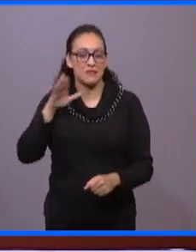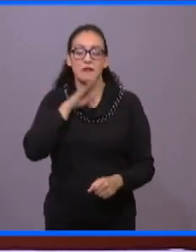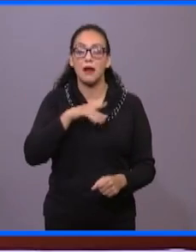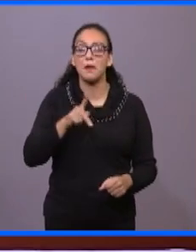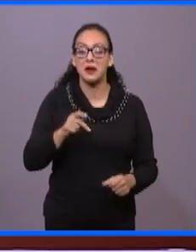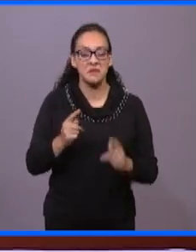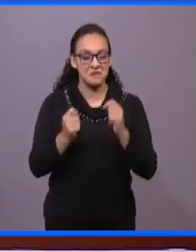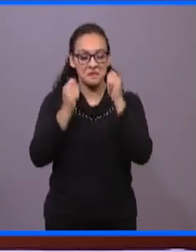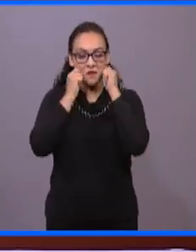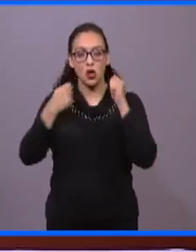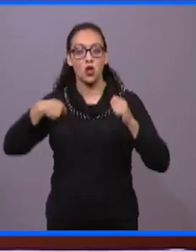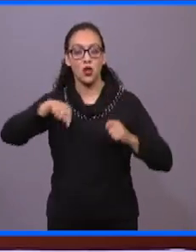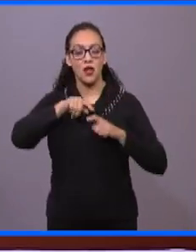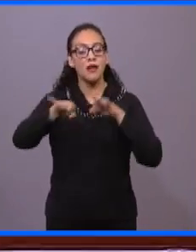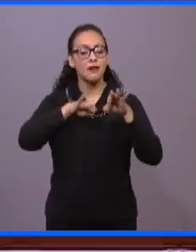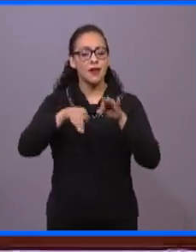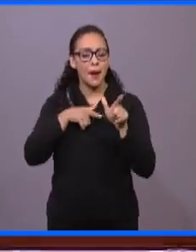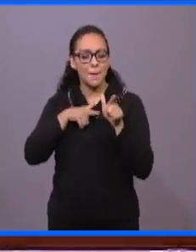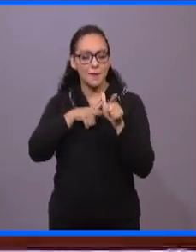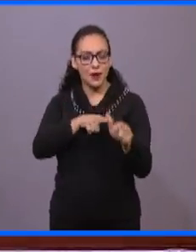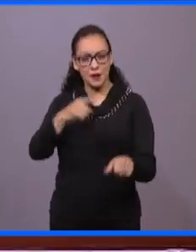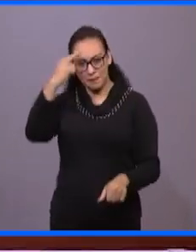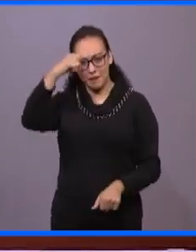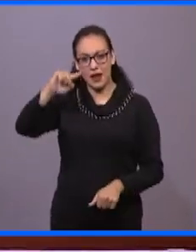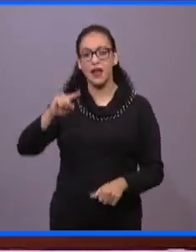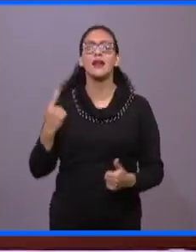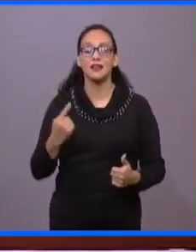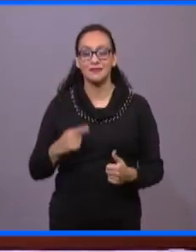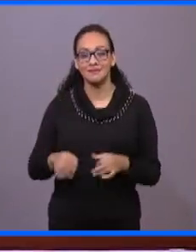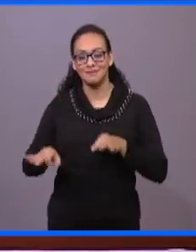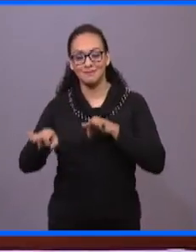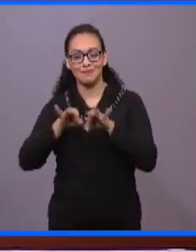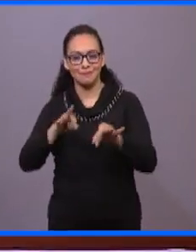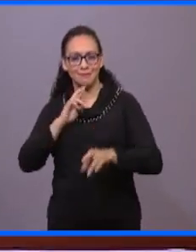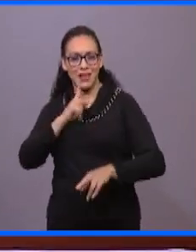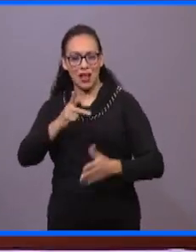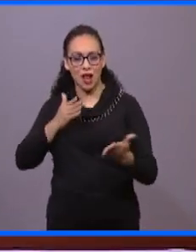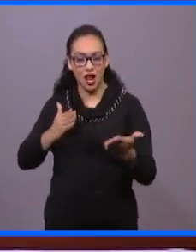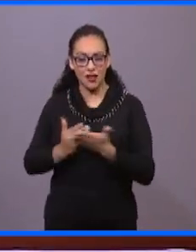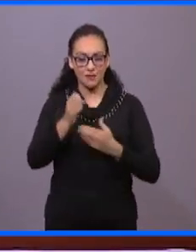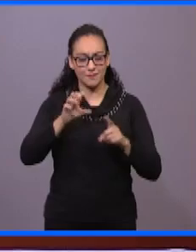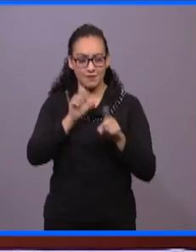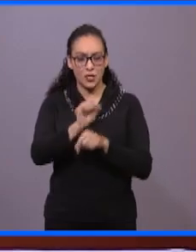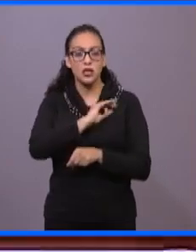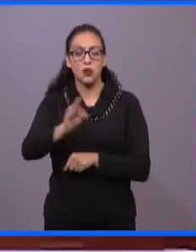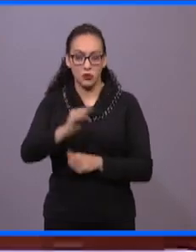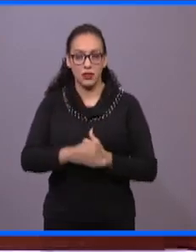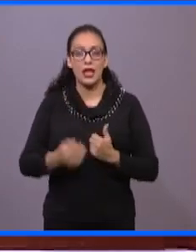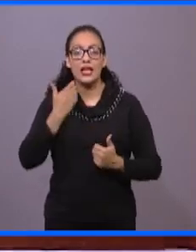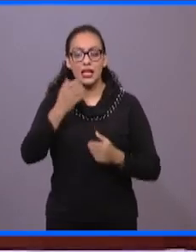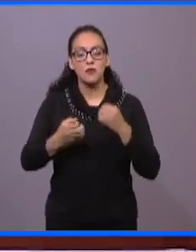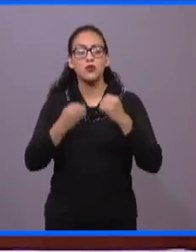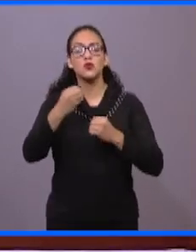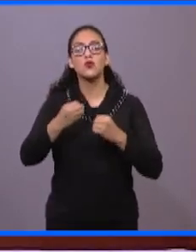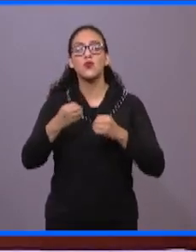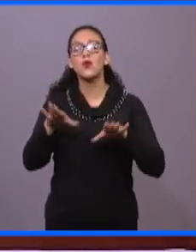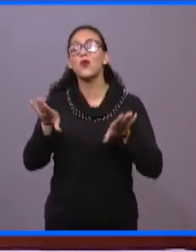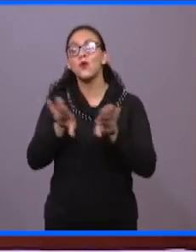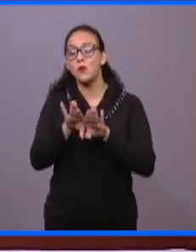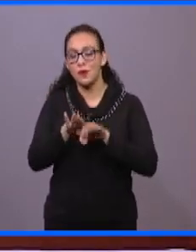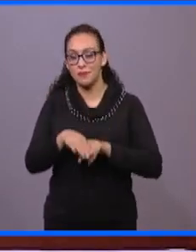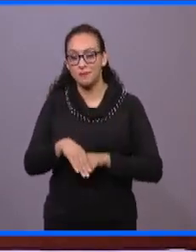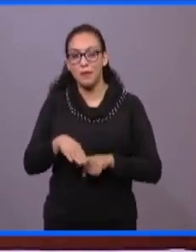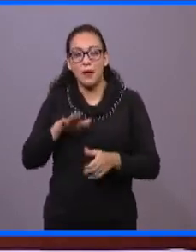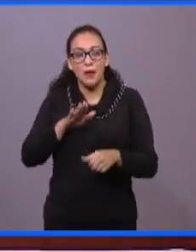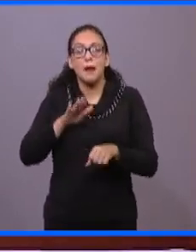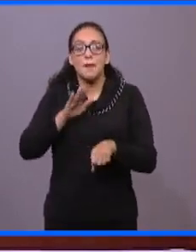el ánimo y la satisfacción de trabajar por mejores oportunidades de acceso a la justicia, por una justicia, lo decíamos hace unos días,